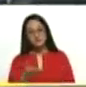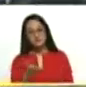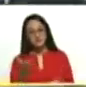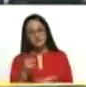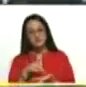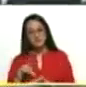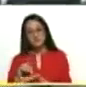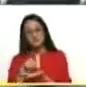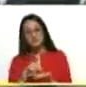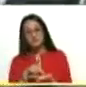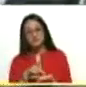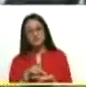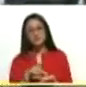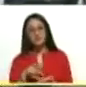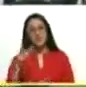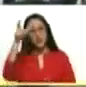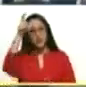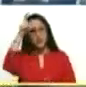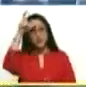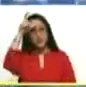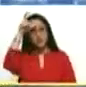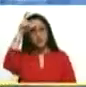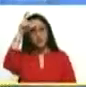participantes, Turquía